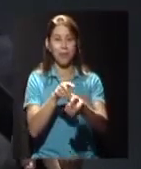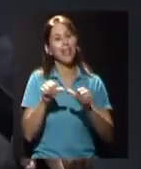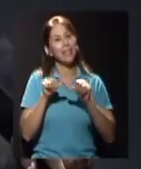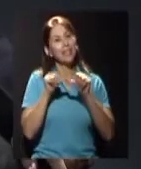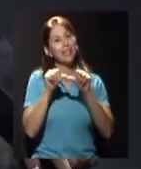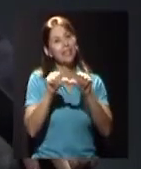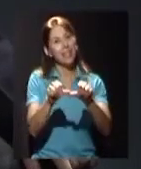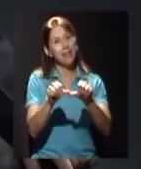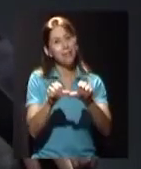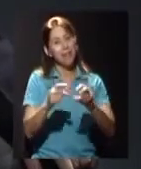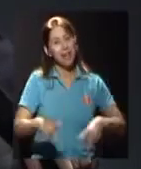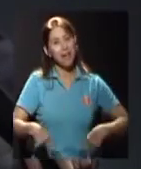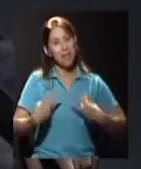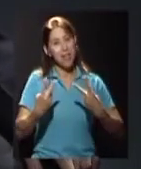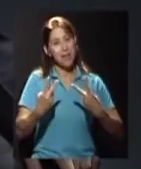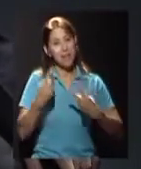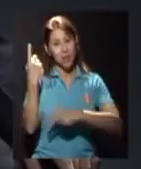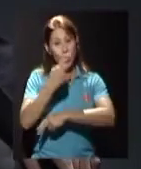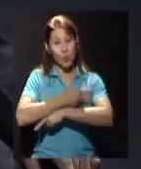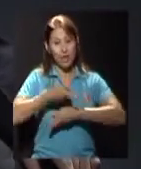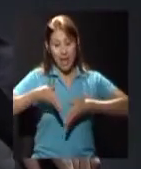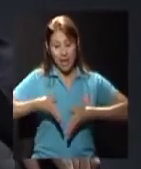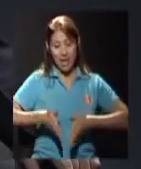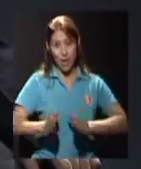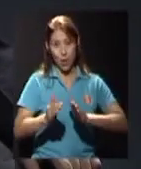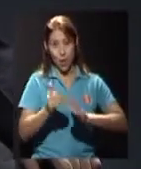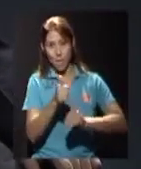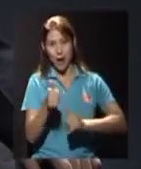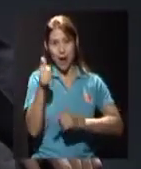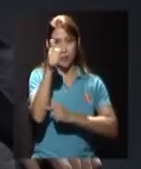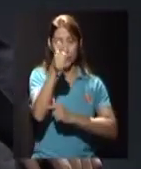mayor se llama fernando y es